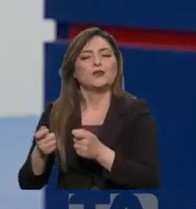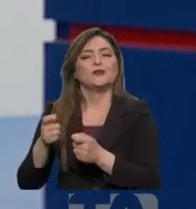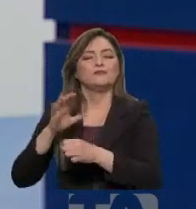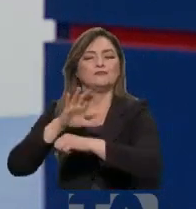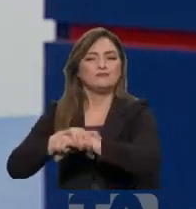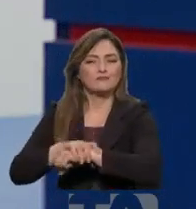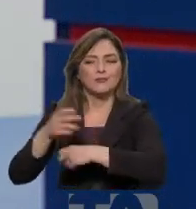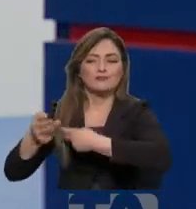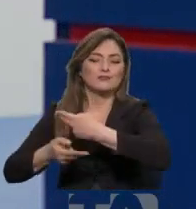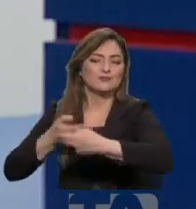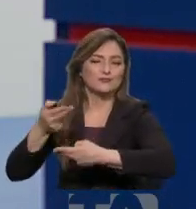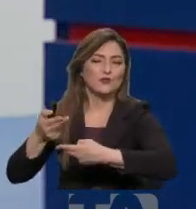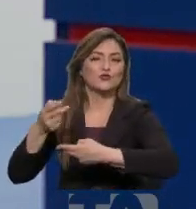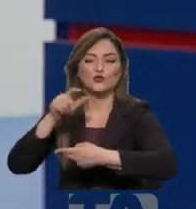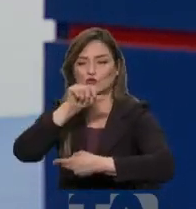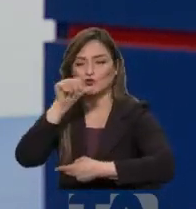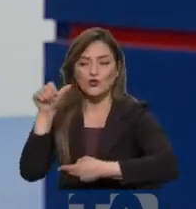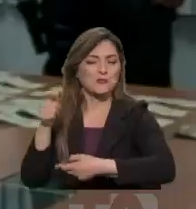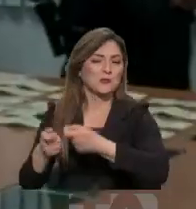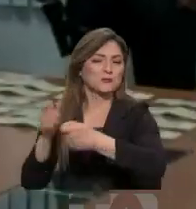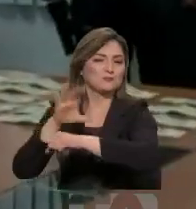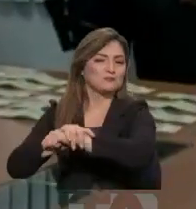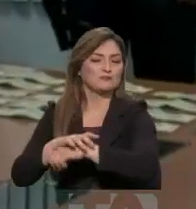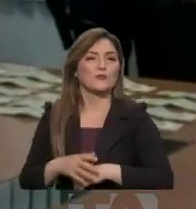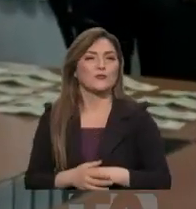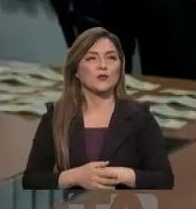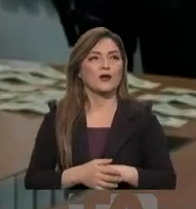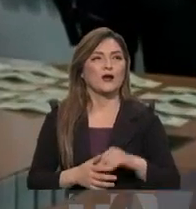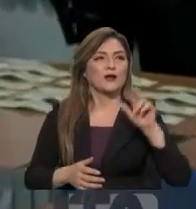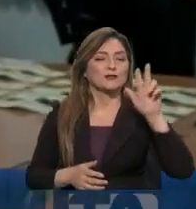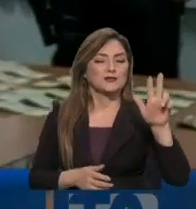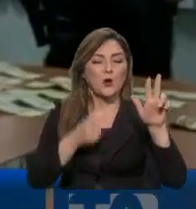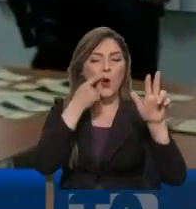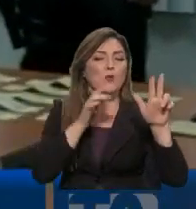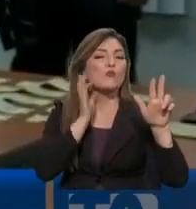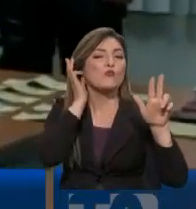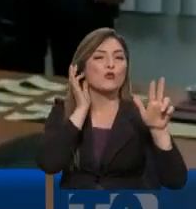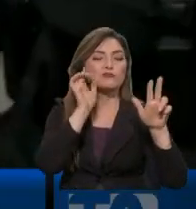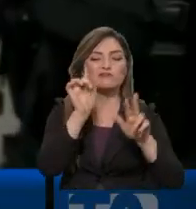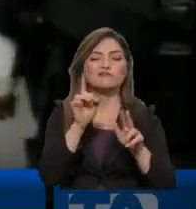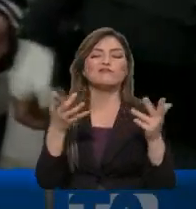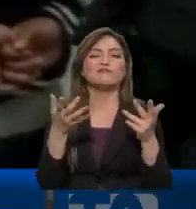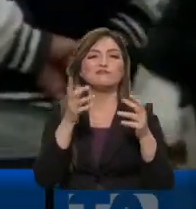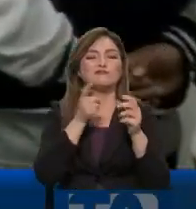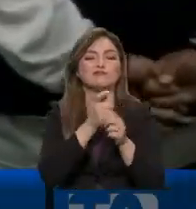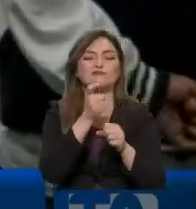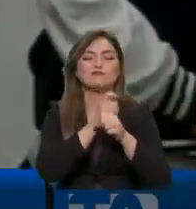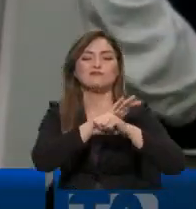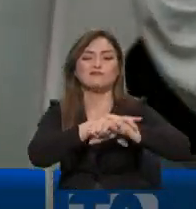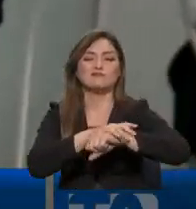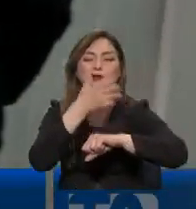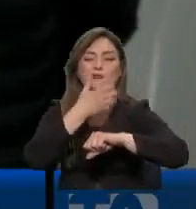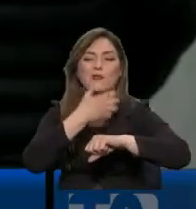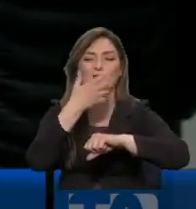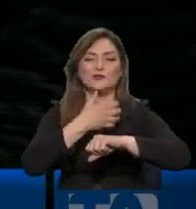droga en pleno centro de la ciudad. 3 sujetos y una mujer fueron capturados al sur de Ambato. Ellos son parte, según